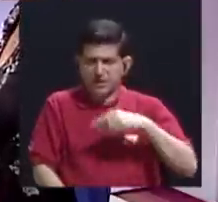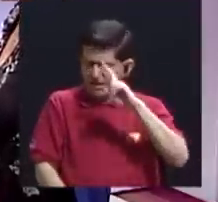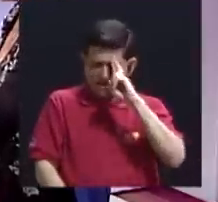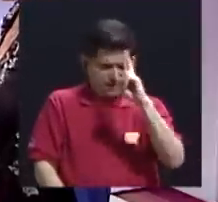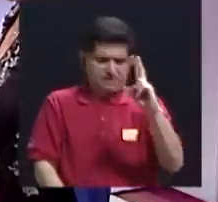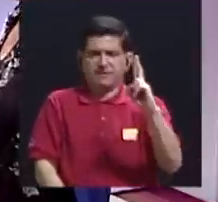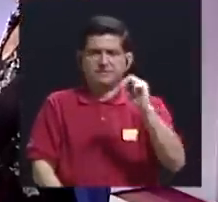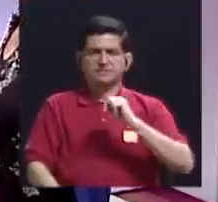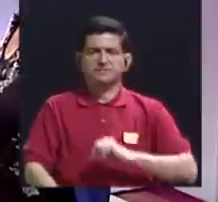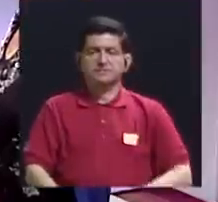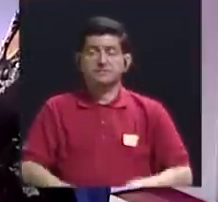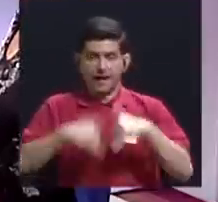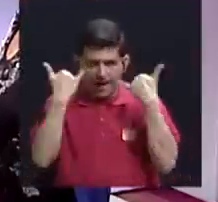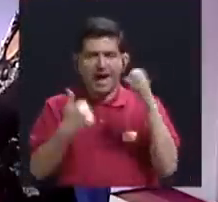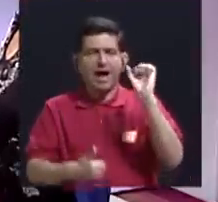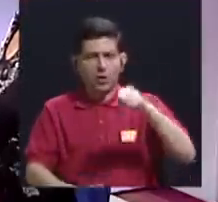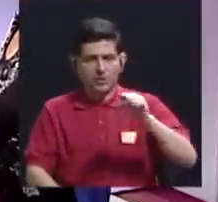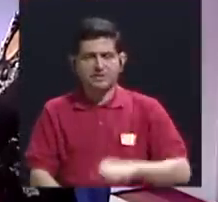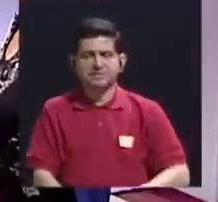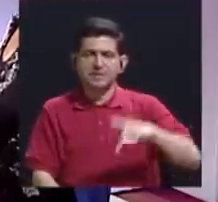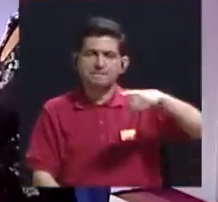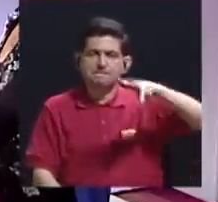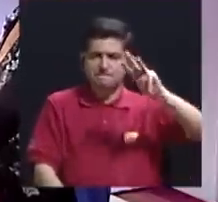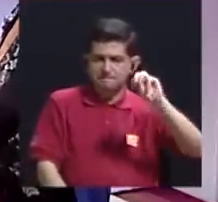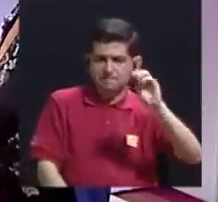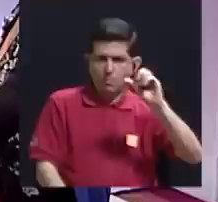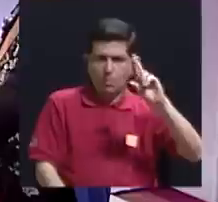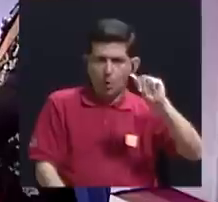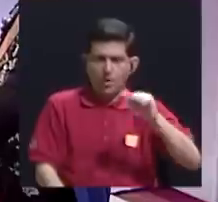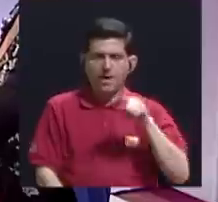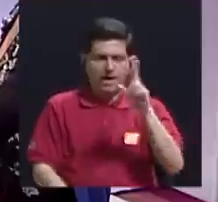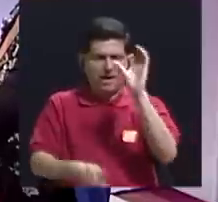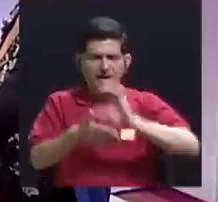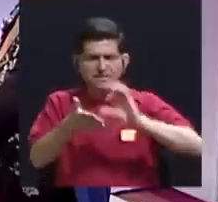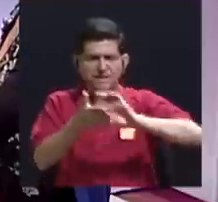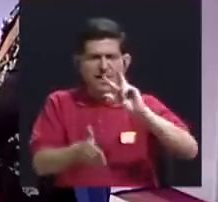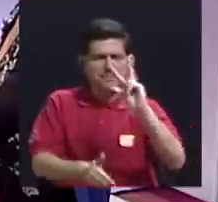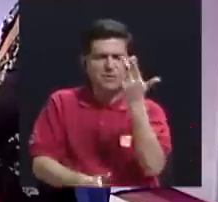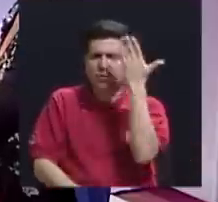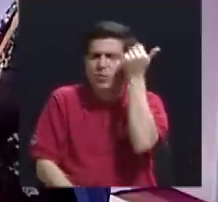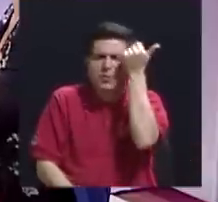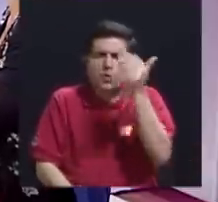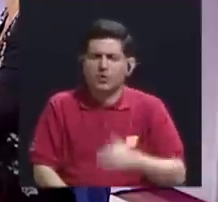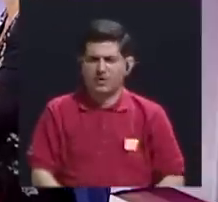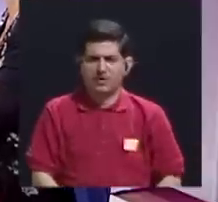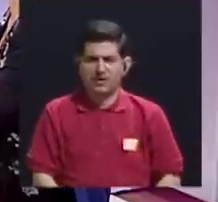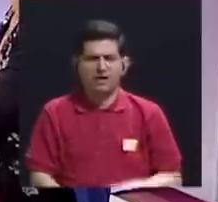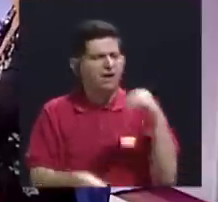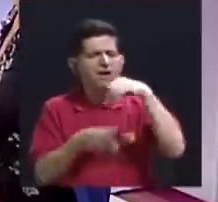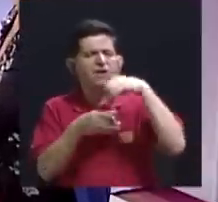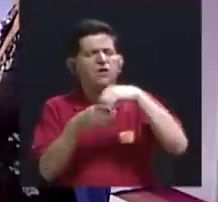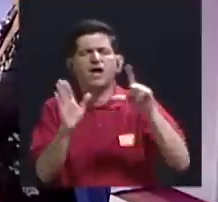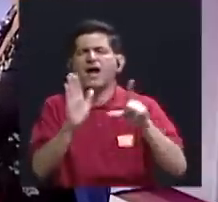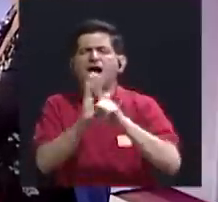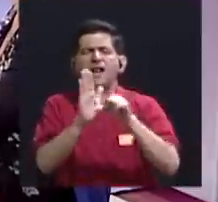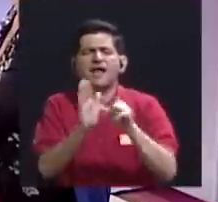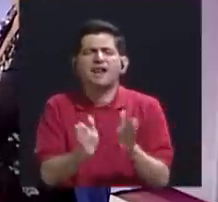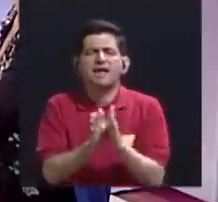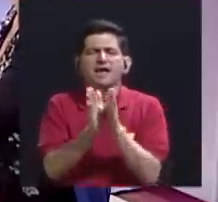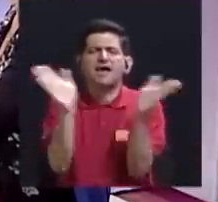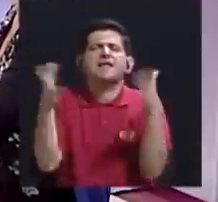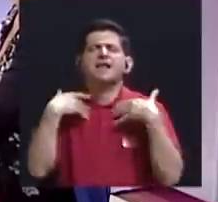reverencias ahora si patricia porque se presentó este capítulo tercero y que le aporta la ley general